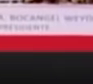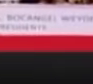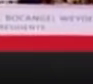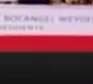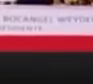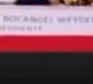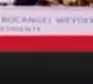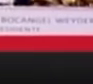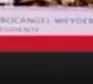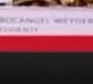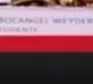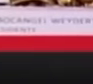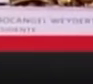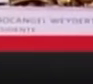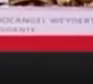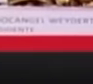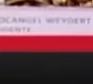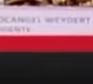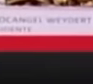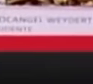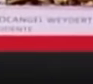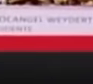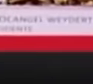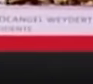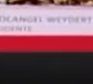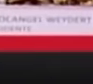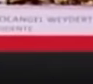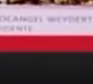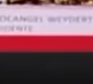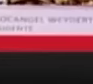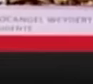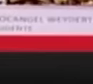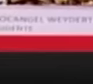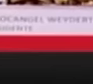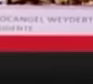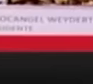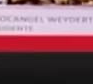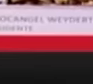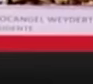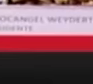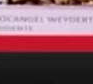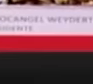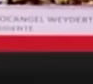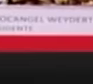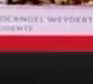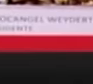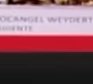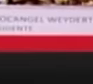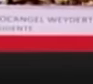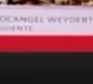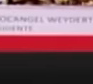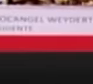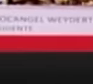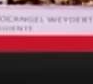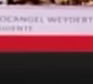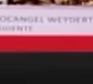el medio ambiente, que nos estamos esmerando mucho en ello, tan es así que, por ejemplo, cuando estamos construyendo, y todos